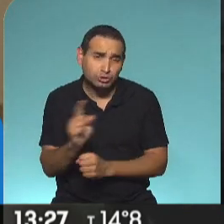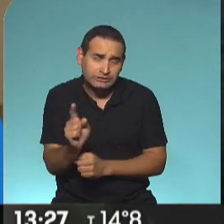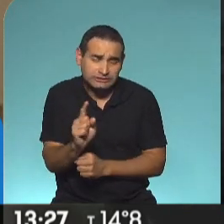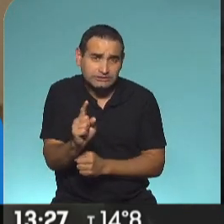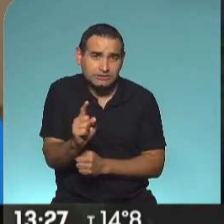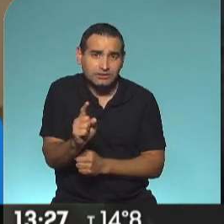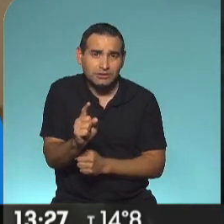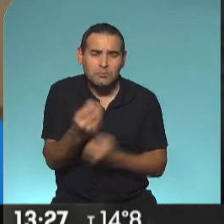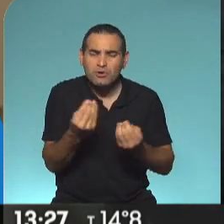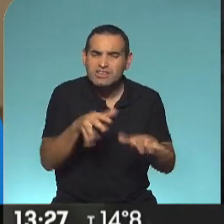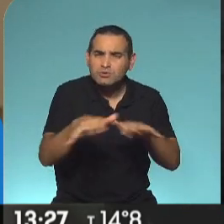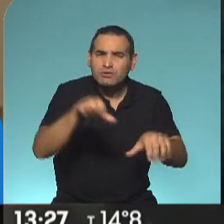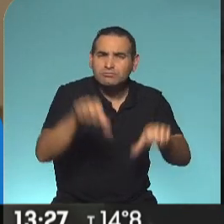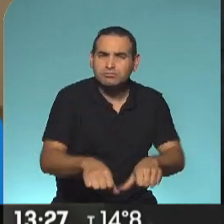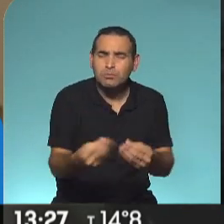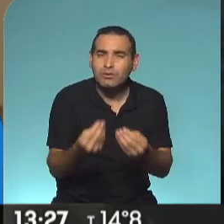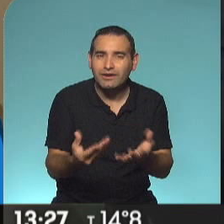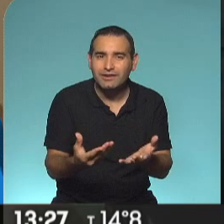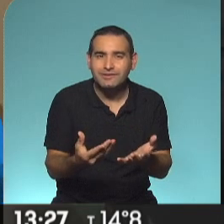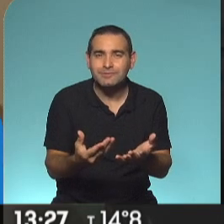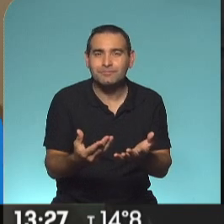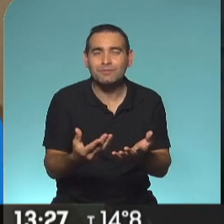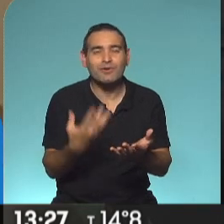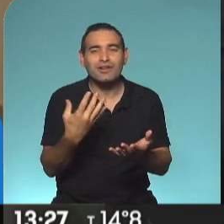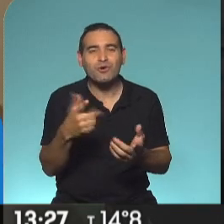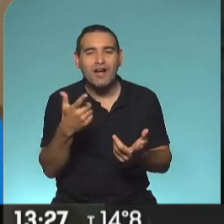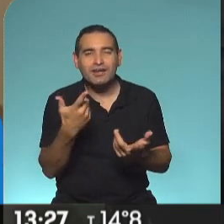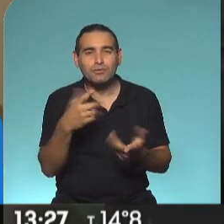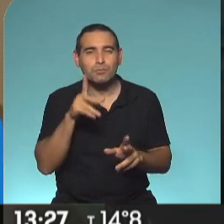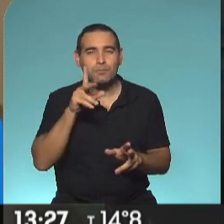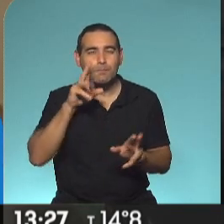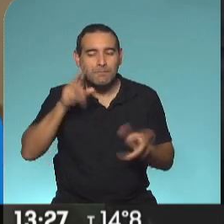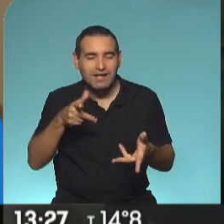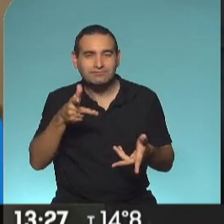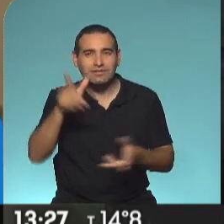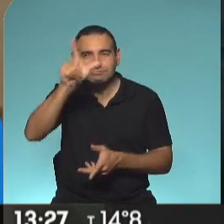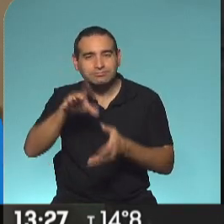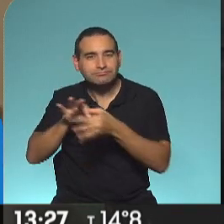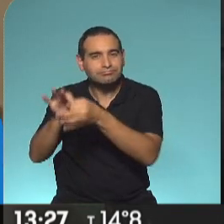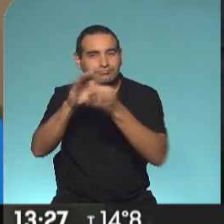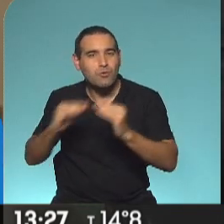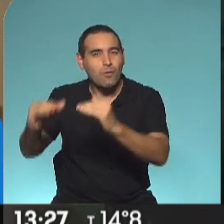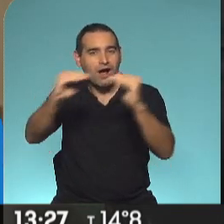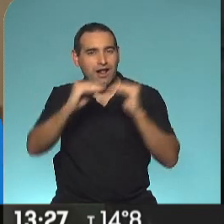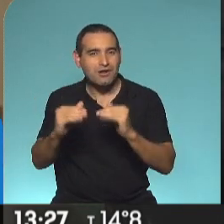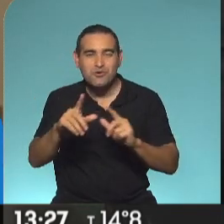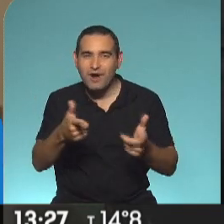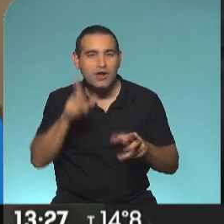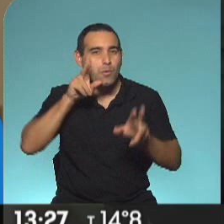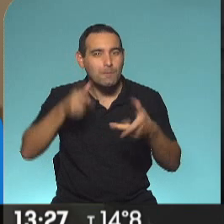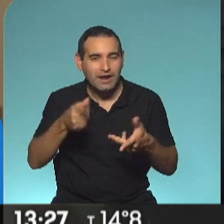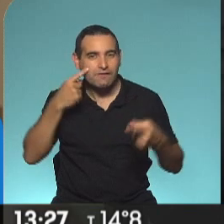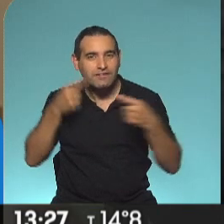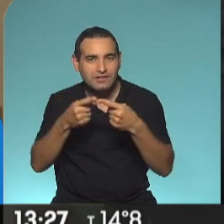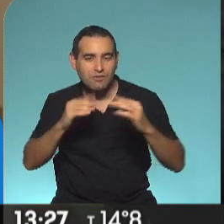Ocurren porque no se diseña un país igualitario, porque no se diseña el